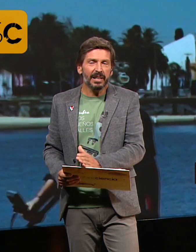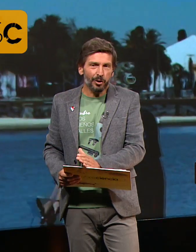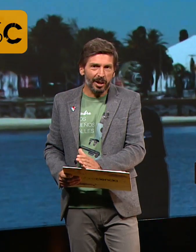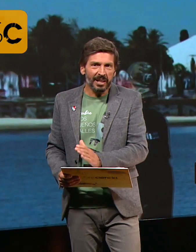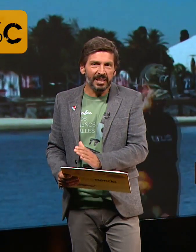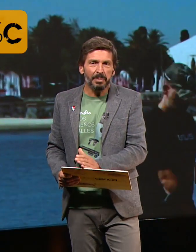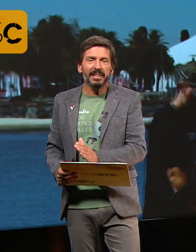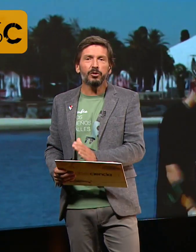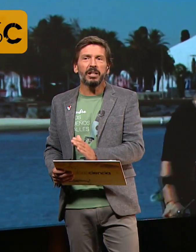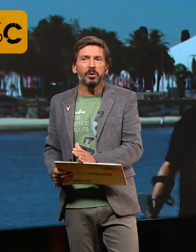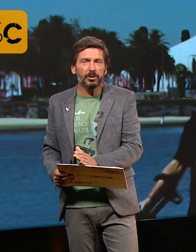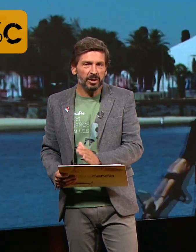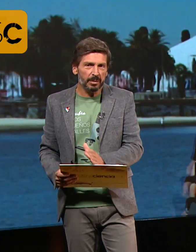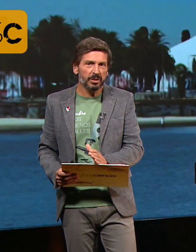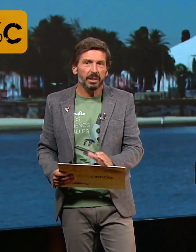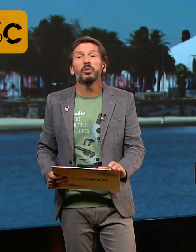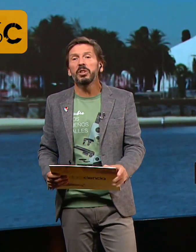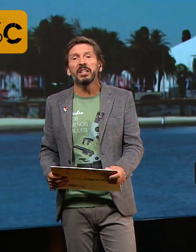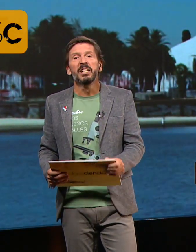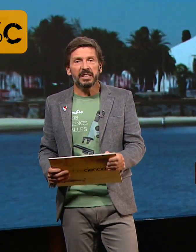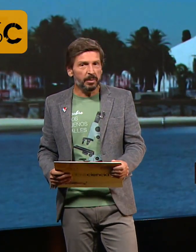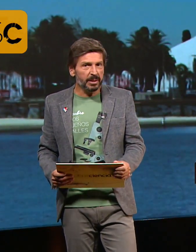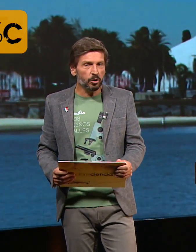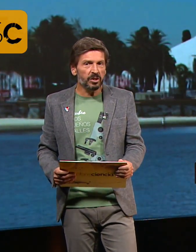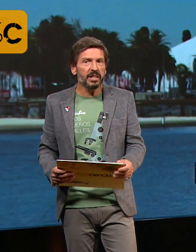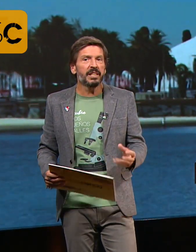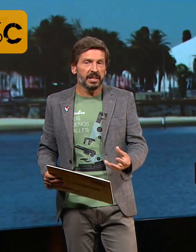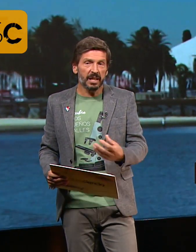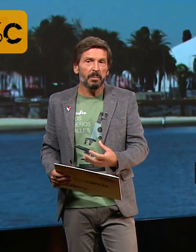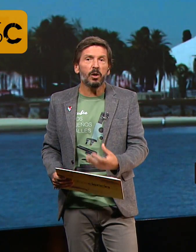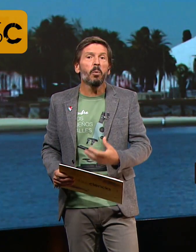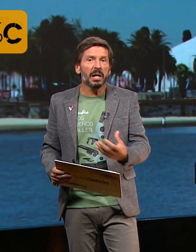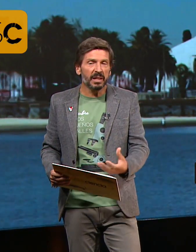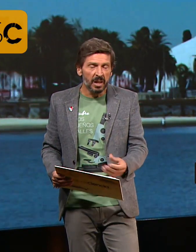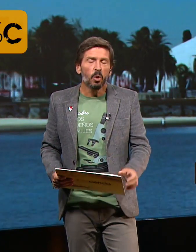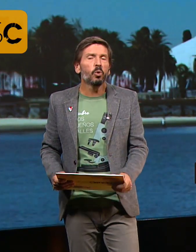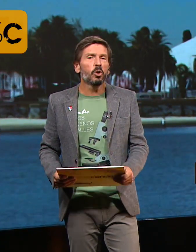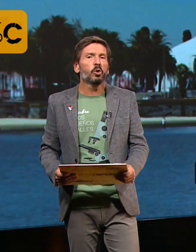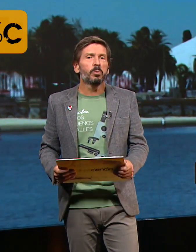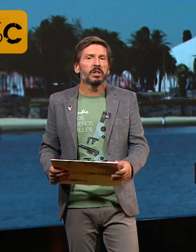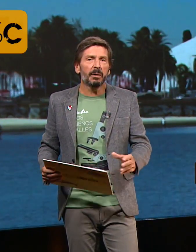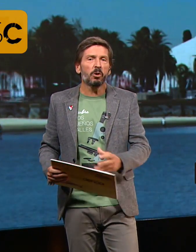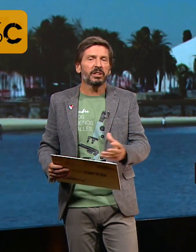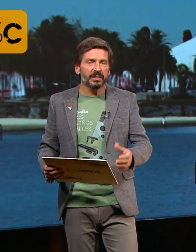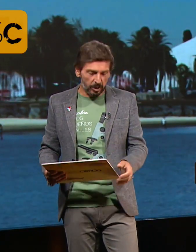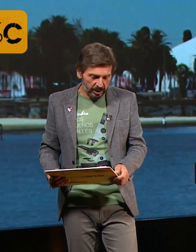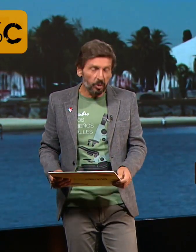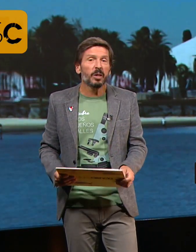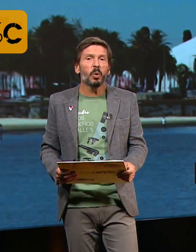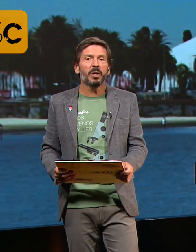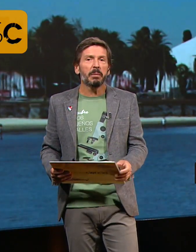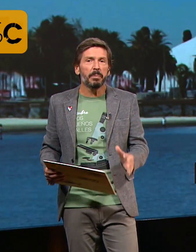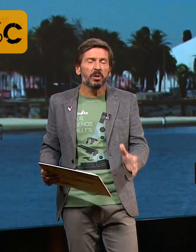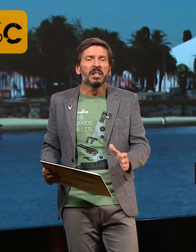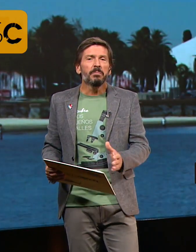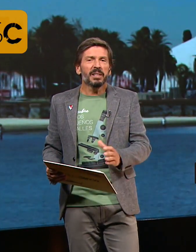Agencia Nacional de Investigación e Innovación. Estamos hablando de David González, quien además comanda uno de los grupos de trabajo que está desarrollando el